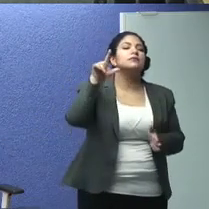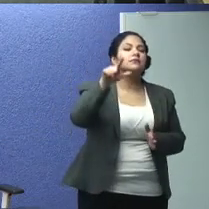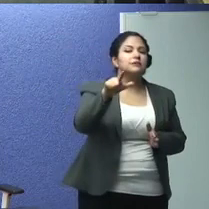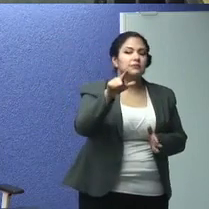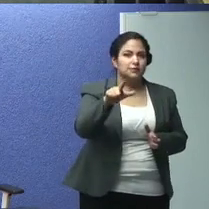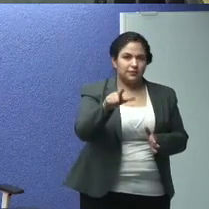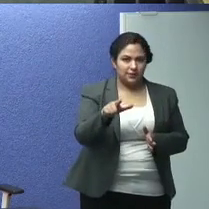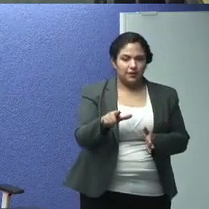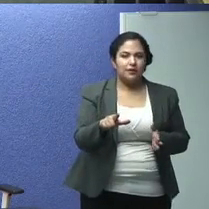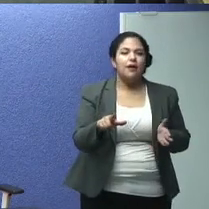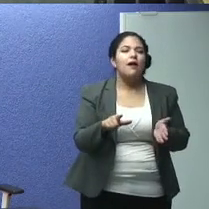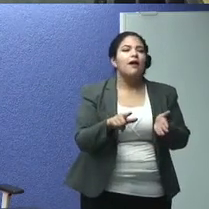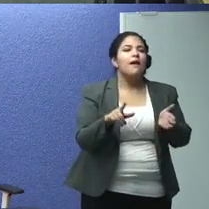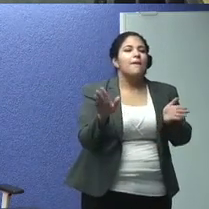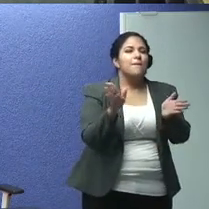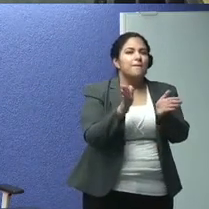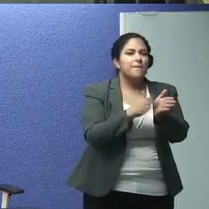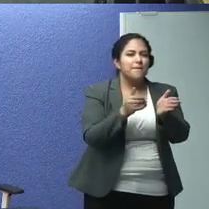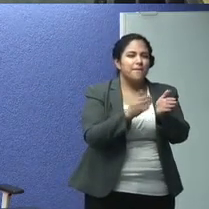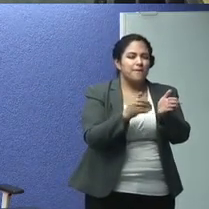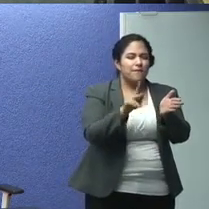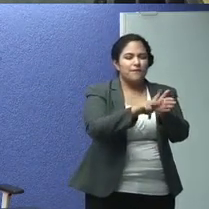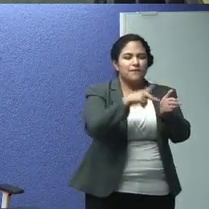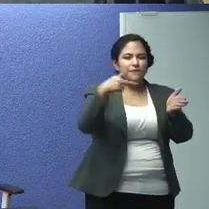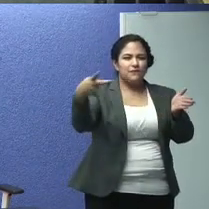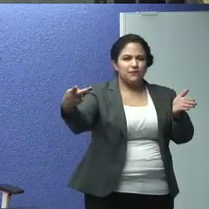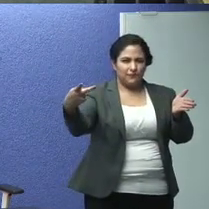de la Federación el 7 de